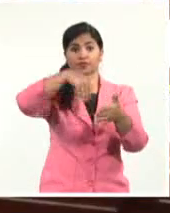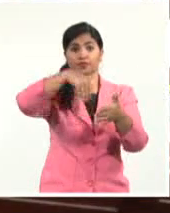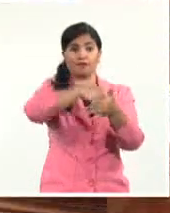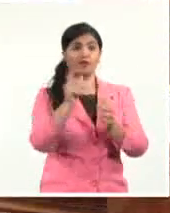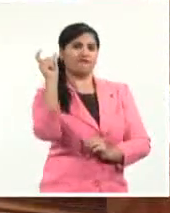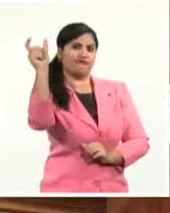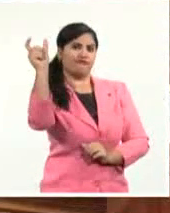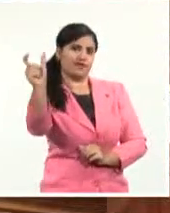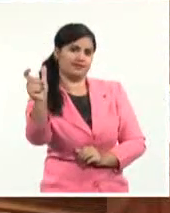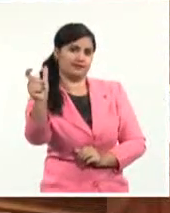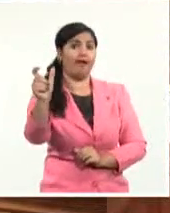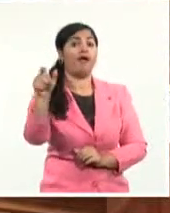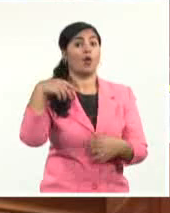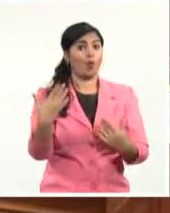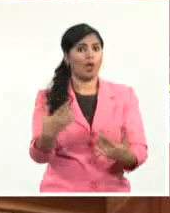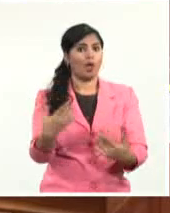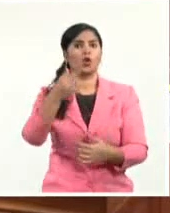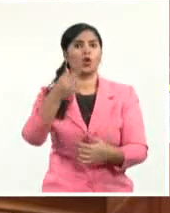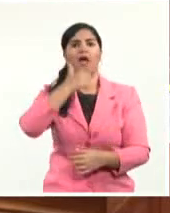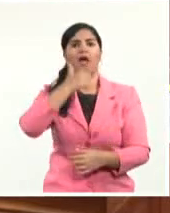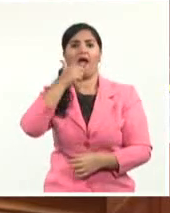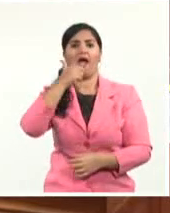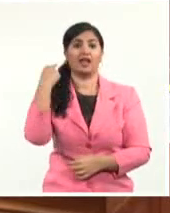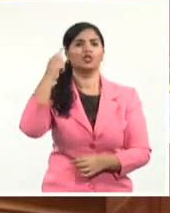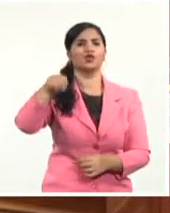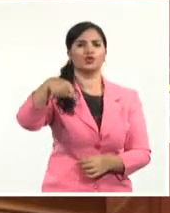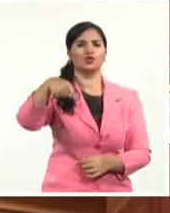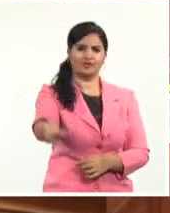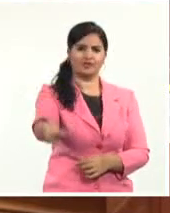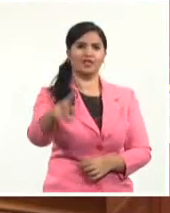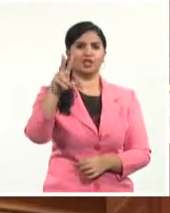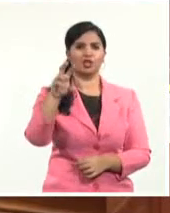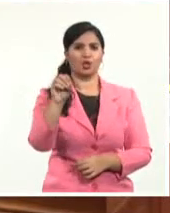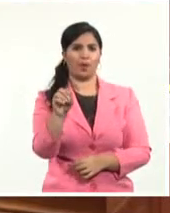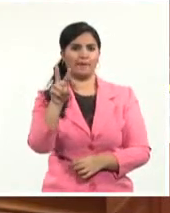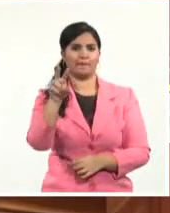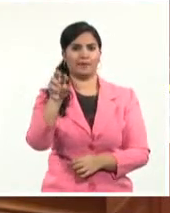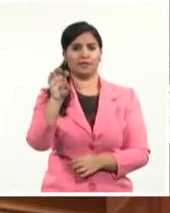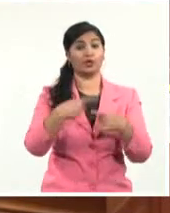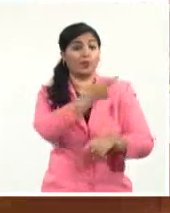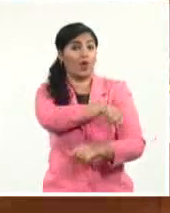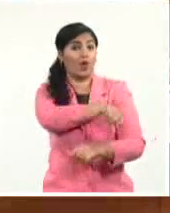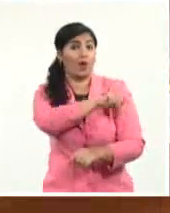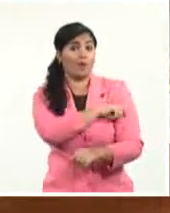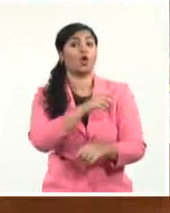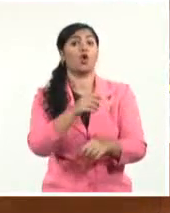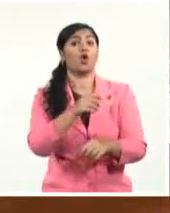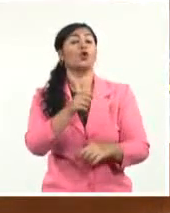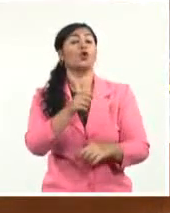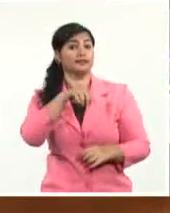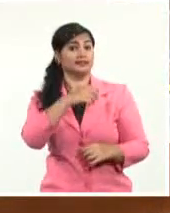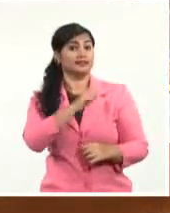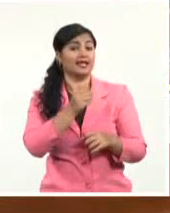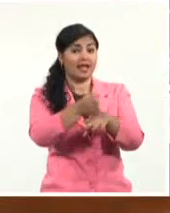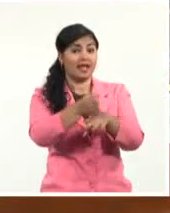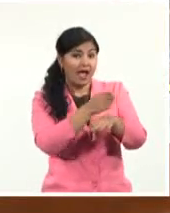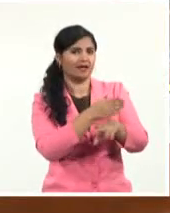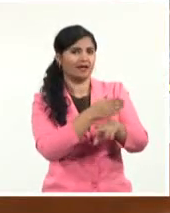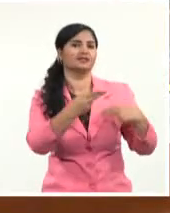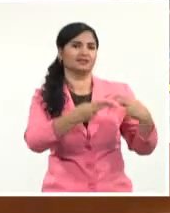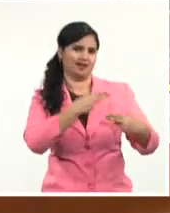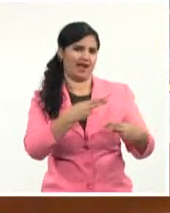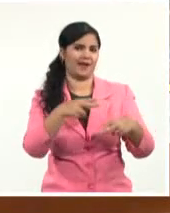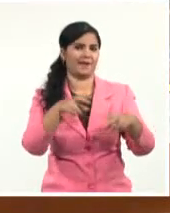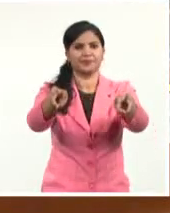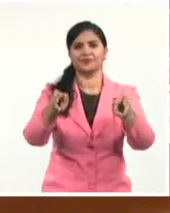abril de 2024. La bancada más numerosa del legislativo, el Partido Perú Libre, exige un referéndum sobre la creación de una